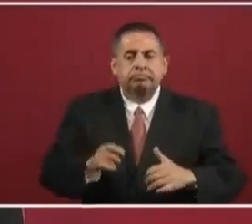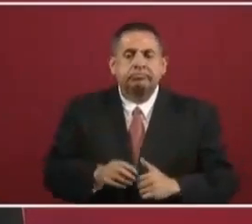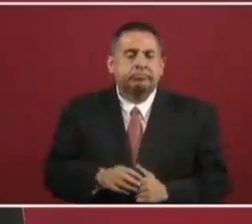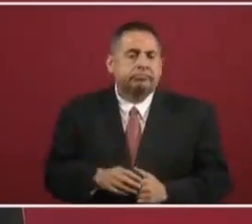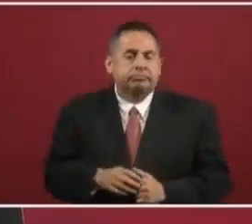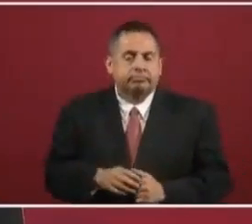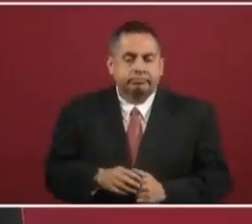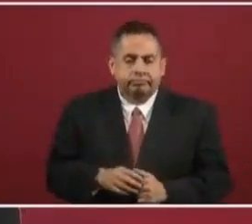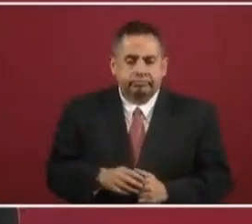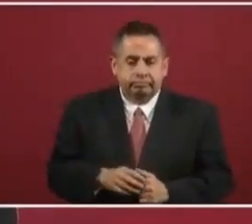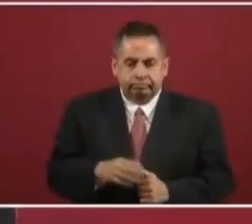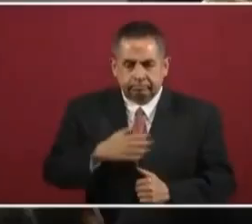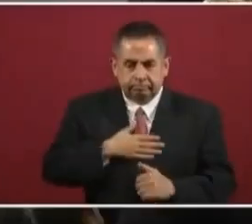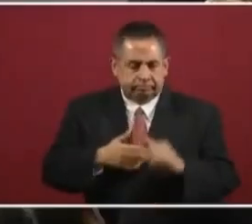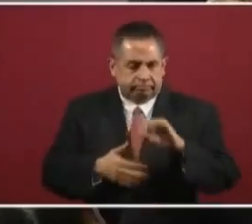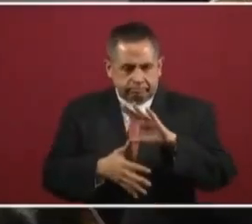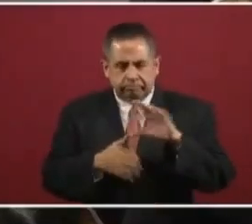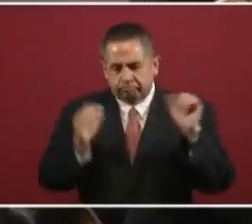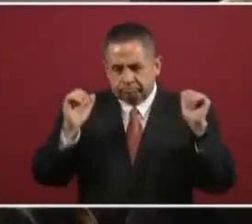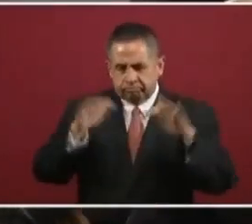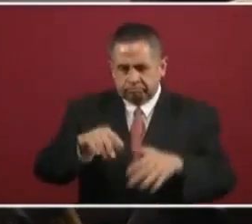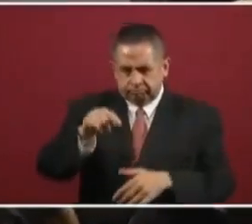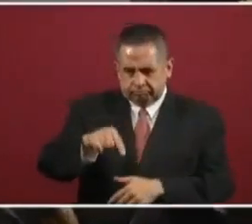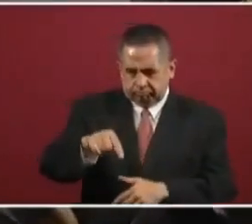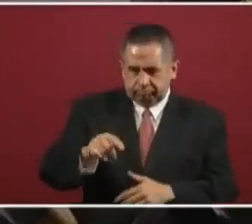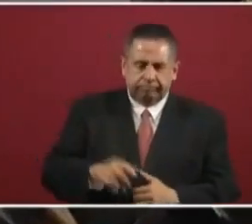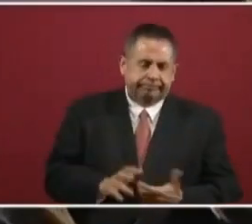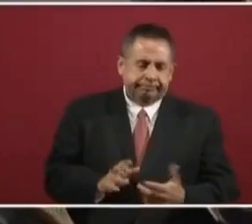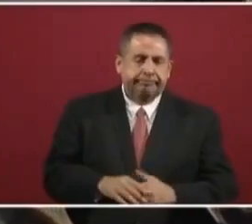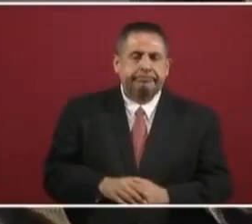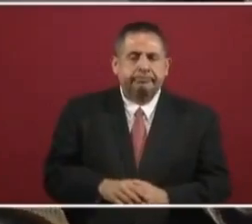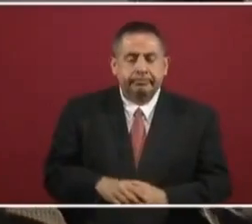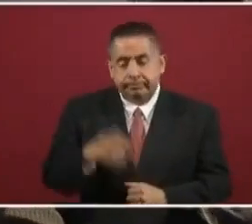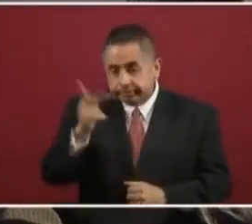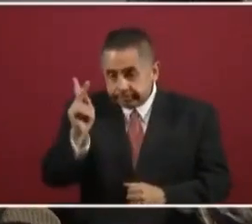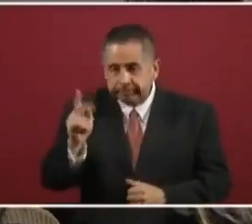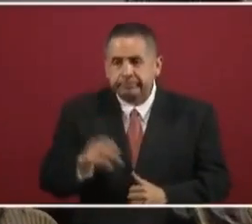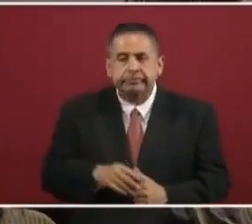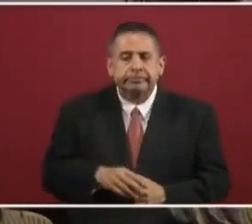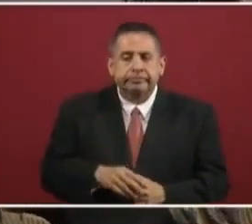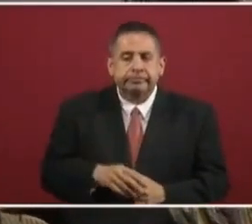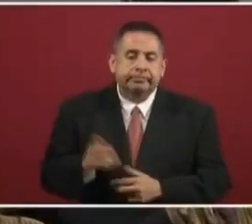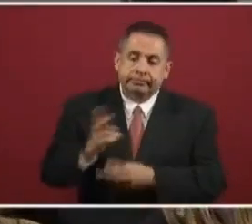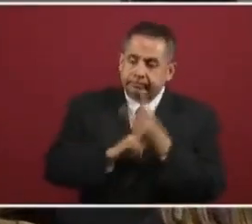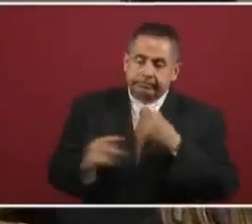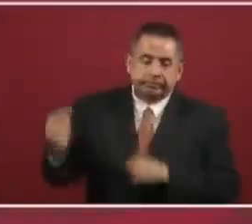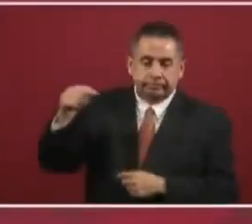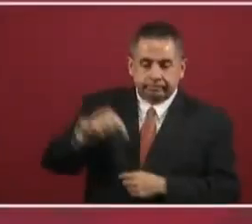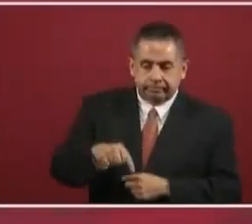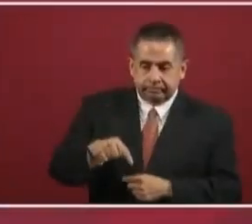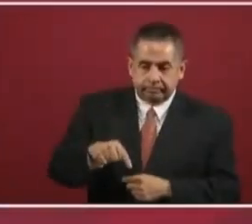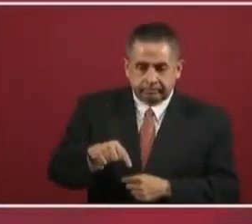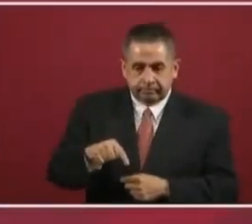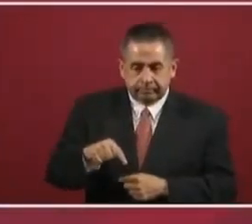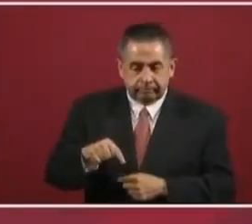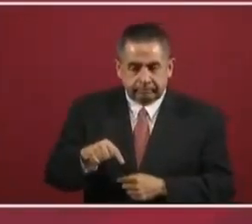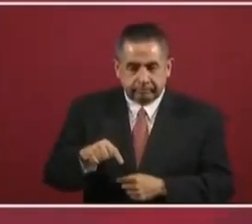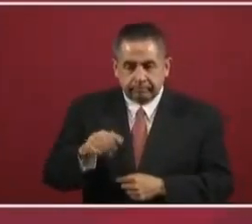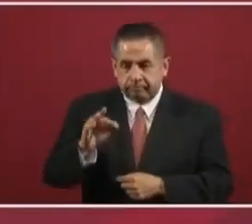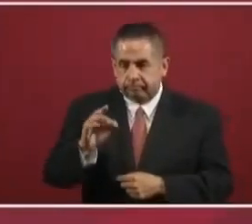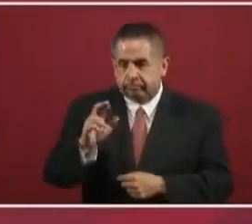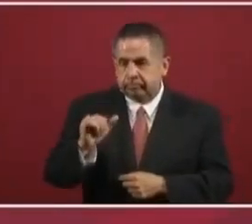de nuestra América pero viene